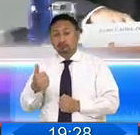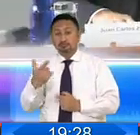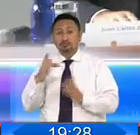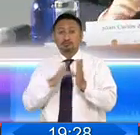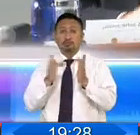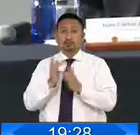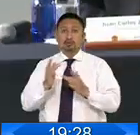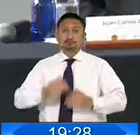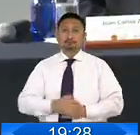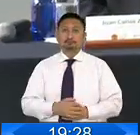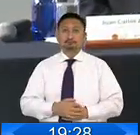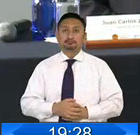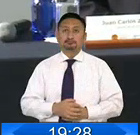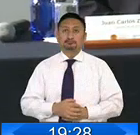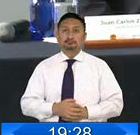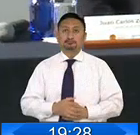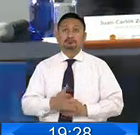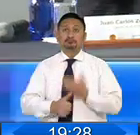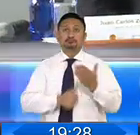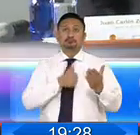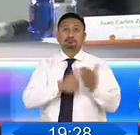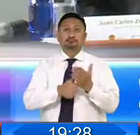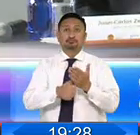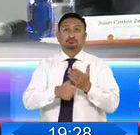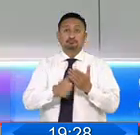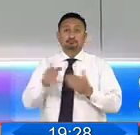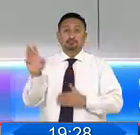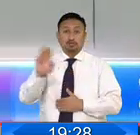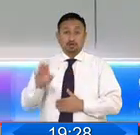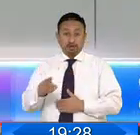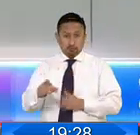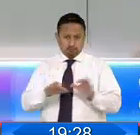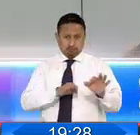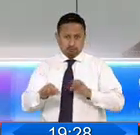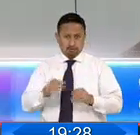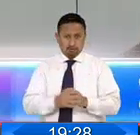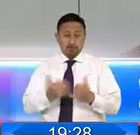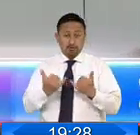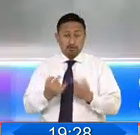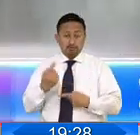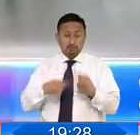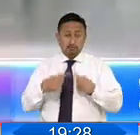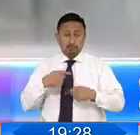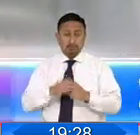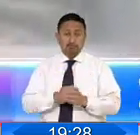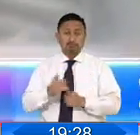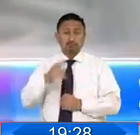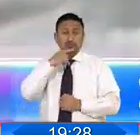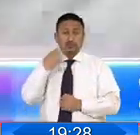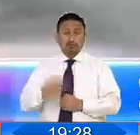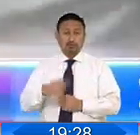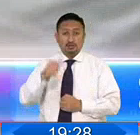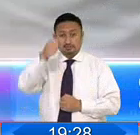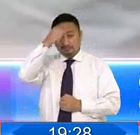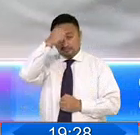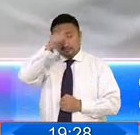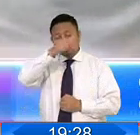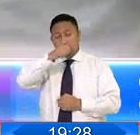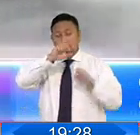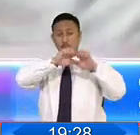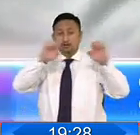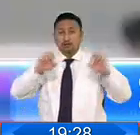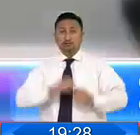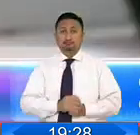abril. Adicionalmente, el ministro de Salud, Juan Carlos Ceballos, indicó que se mantienen negociaciones con Rusia, India y varias